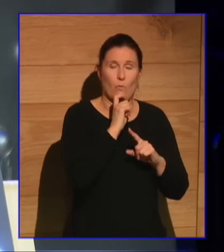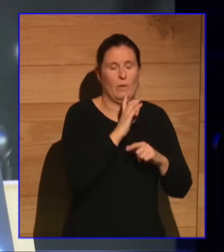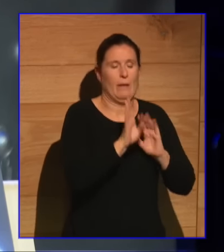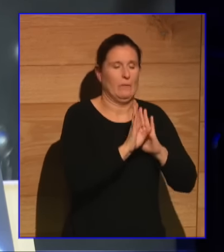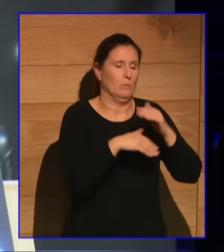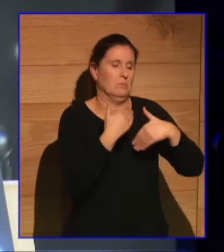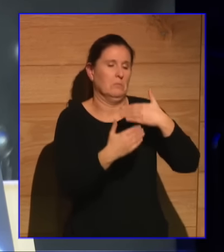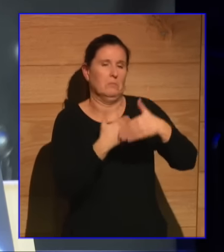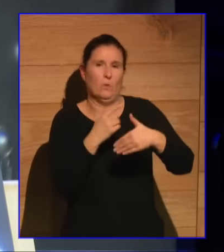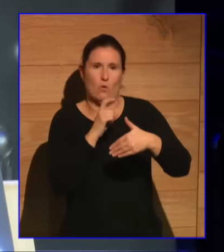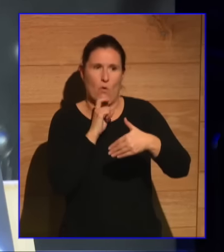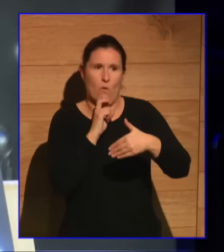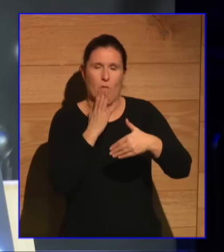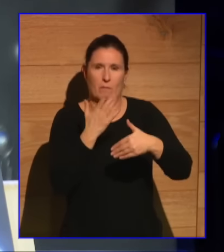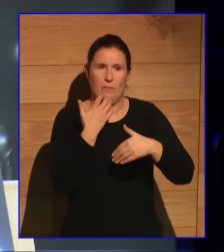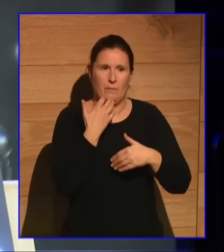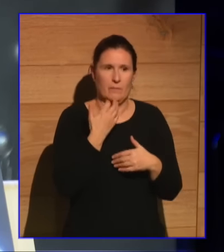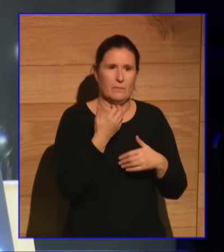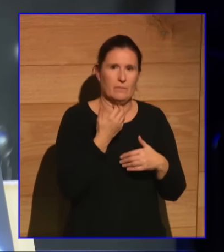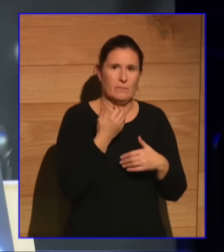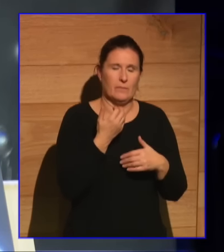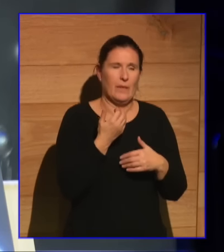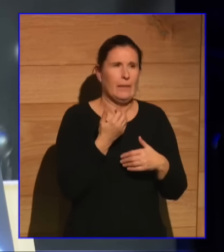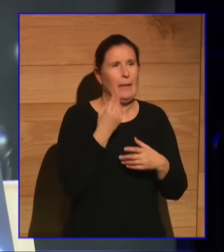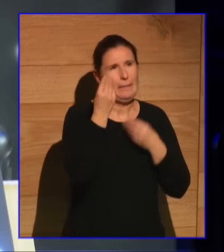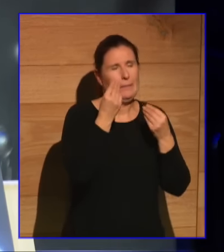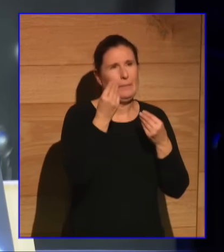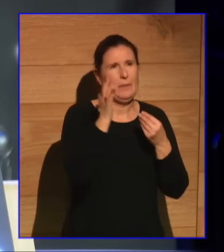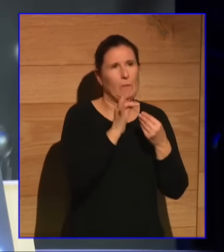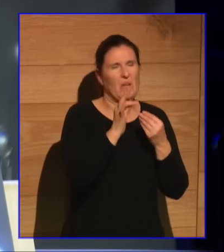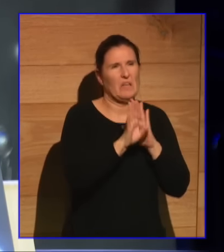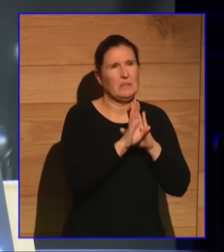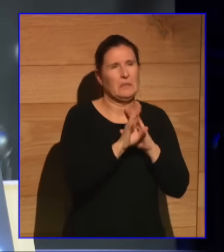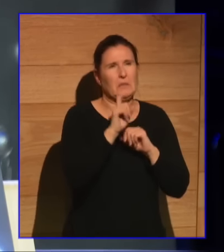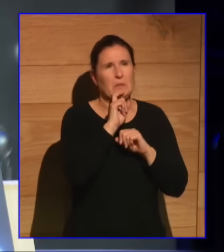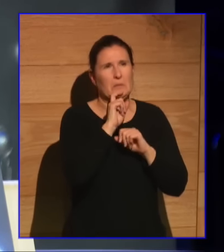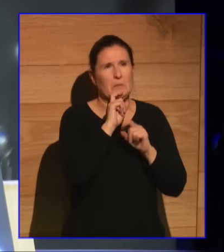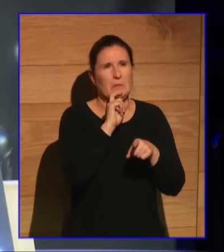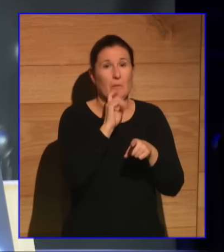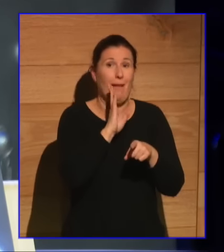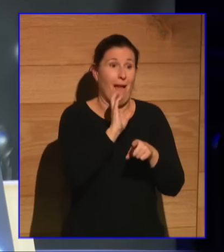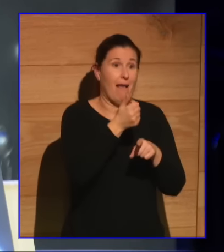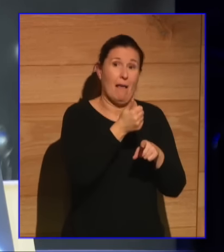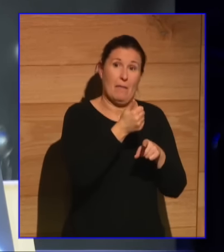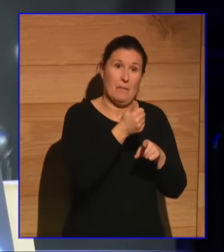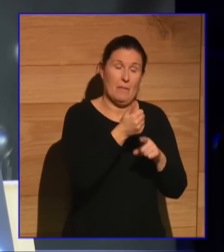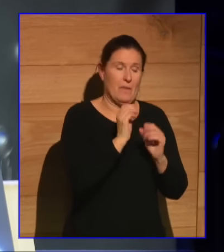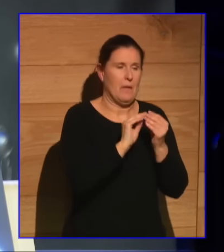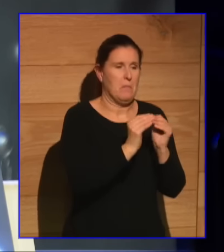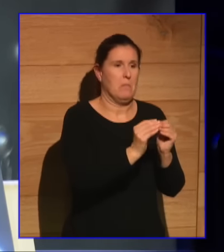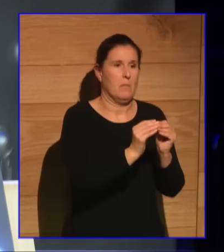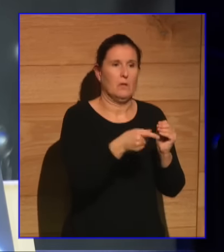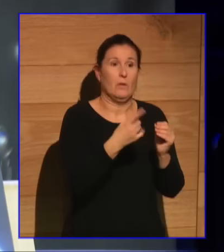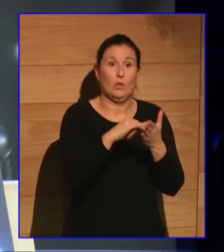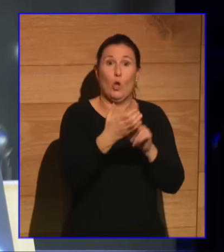dice, así, pues eso es Jurassic Park. Sí, sí. Eso crece en un determinado sentido y cuando hay que resolver, aparece